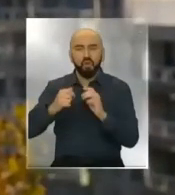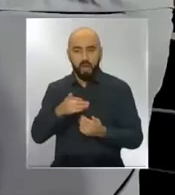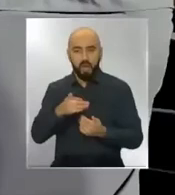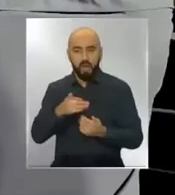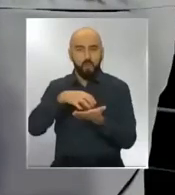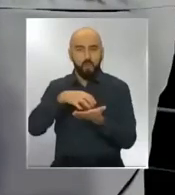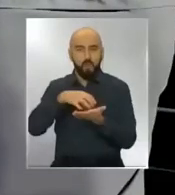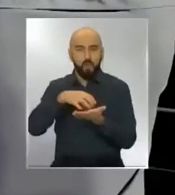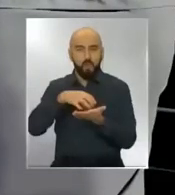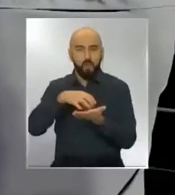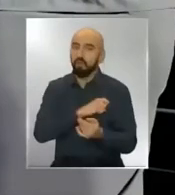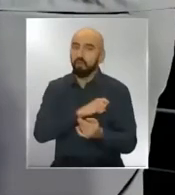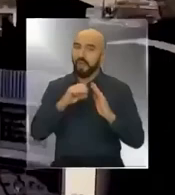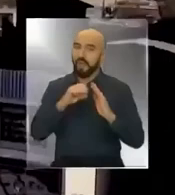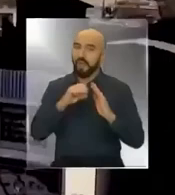está en cuarentena.